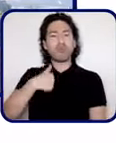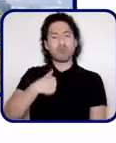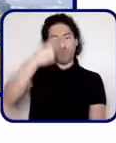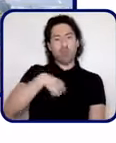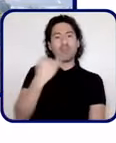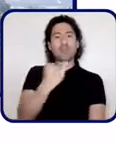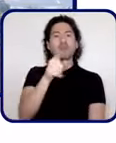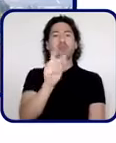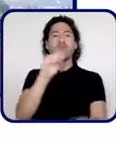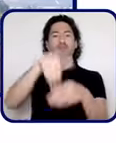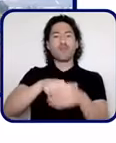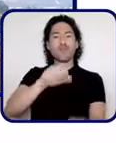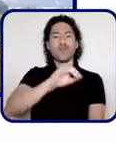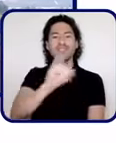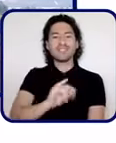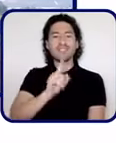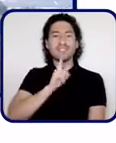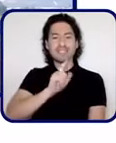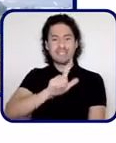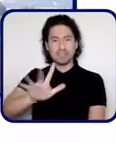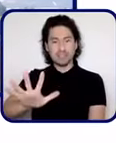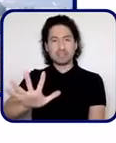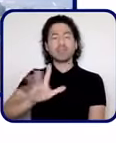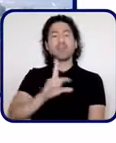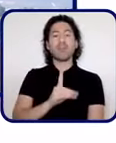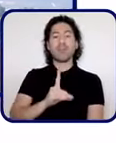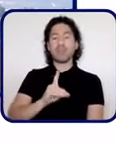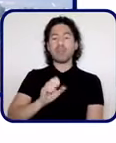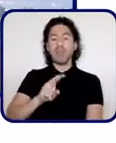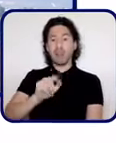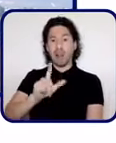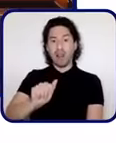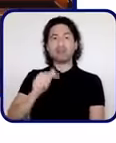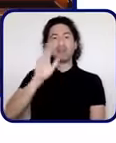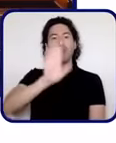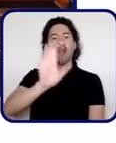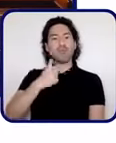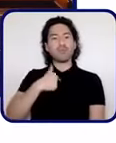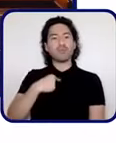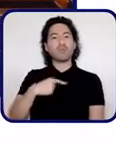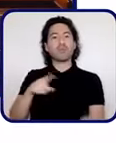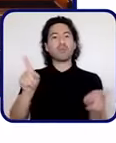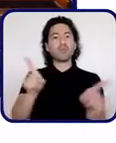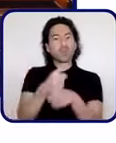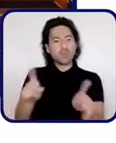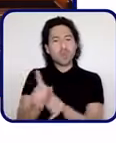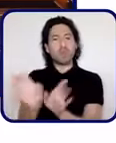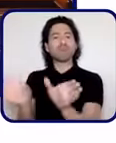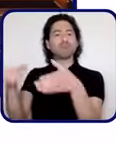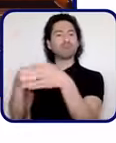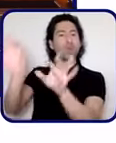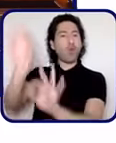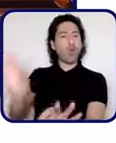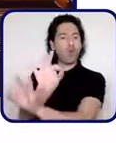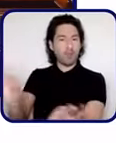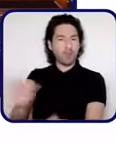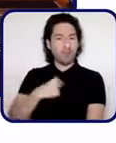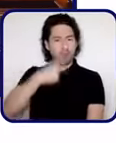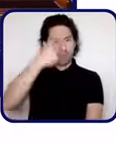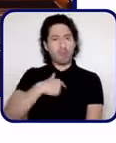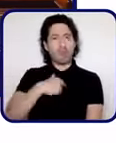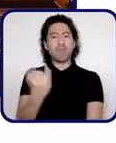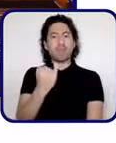mejor. Soy independiente. Vota ZT65. Daniela Aldonei. Hola, soy músico y director de orquesta.